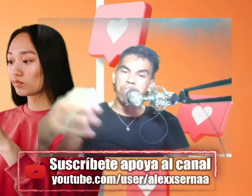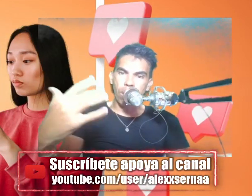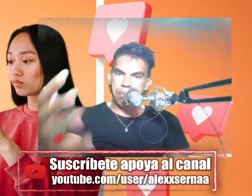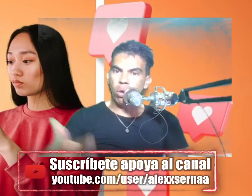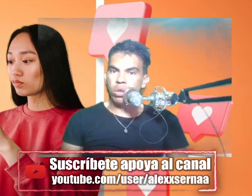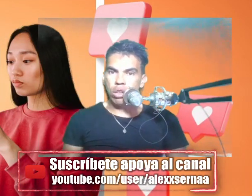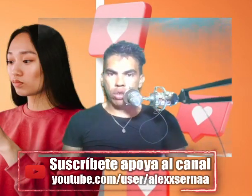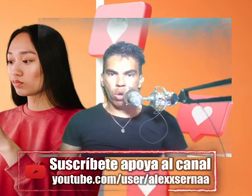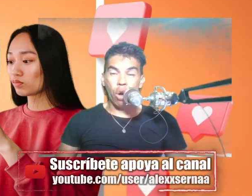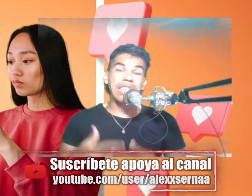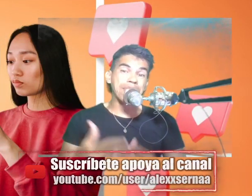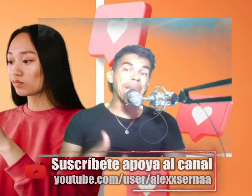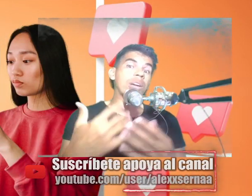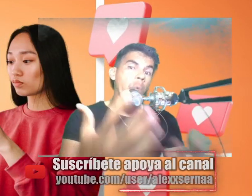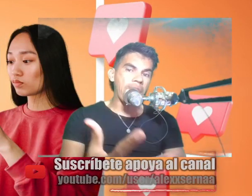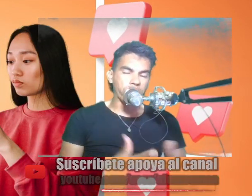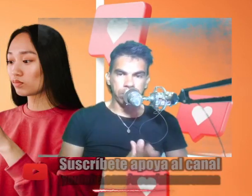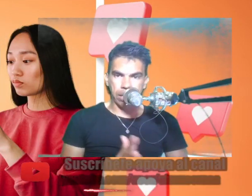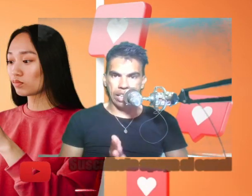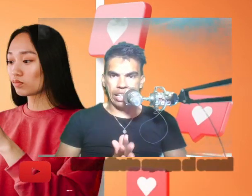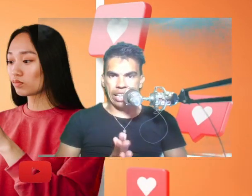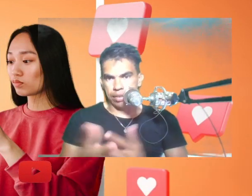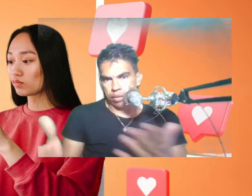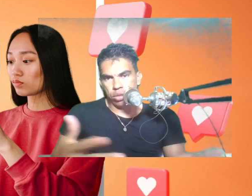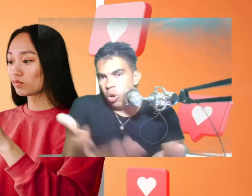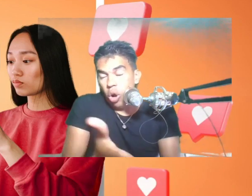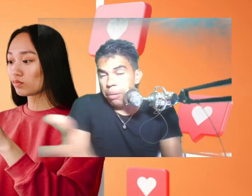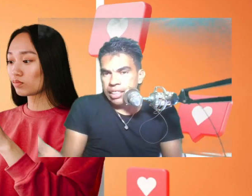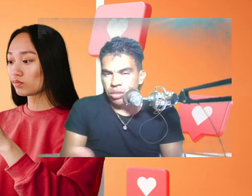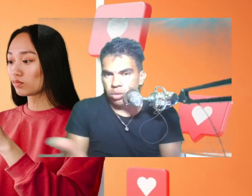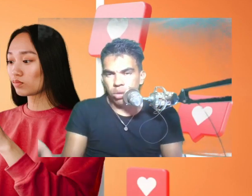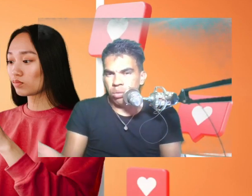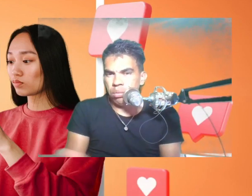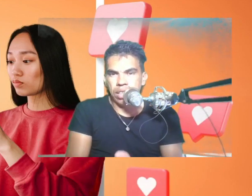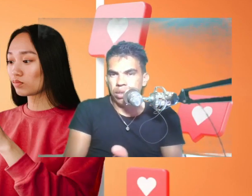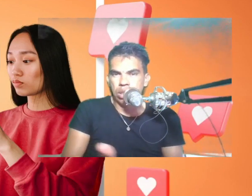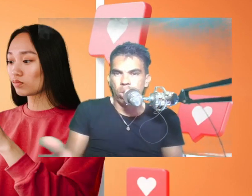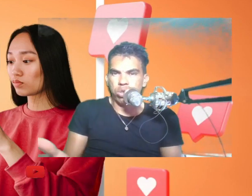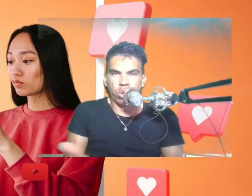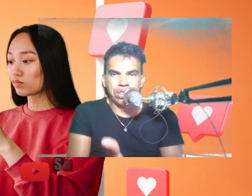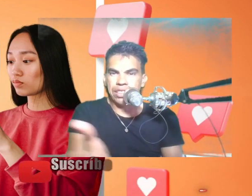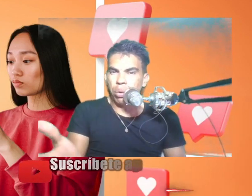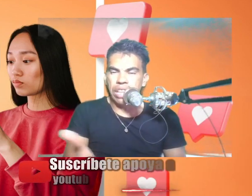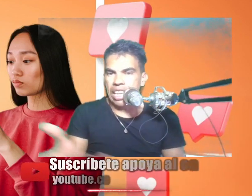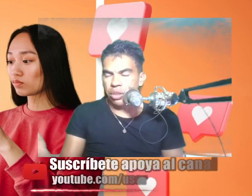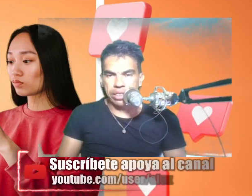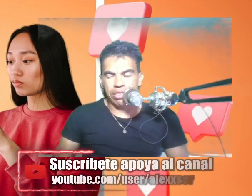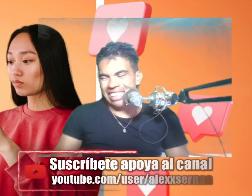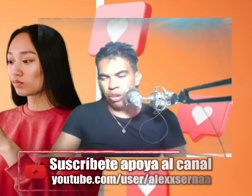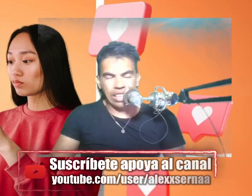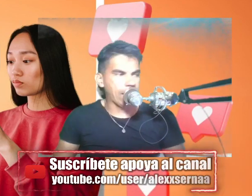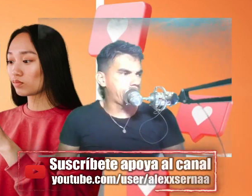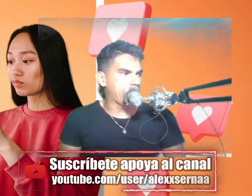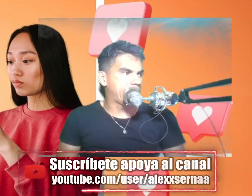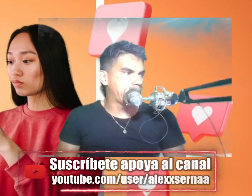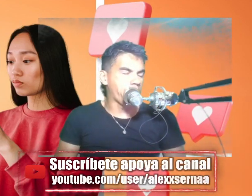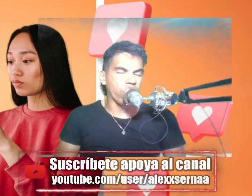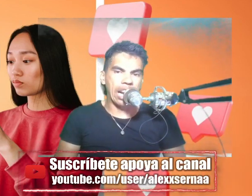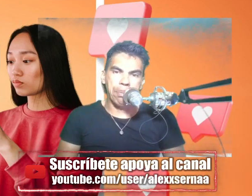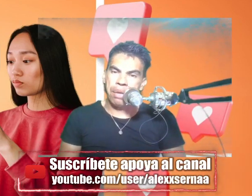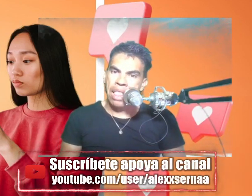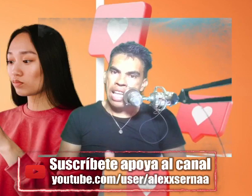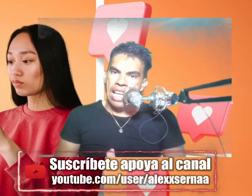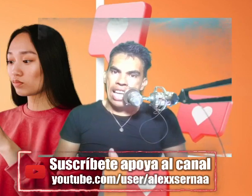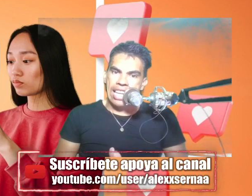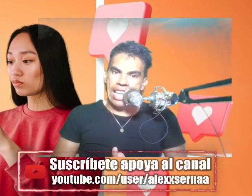tengo un problema con unos jóvenes marihuanos eh que son jóvenes son este yo los conocí en Secundaria todo est ya ahita ya en tipo